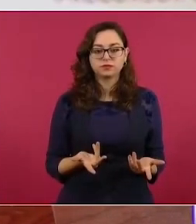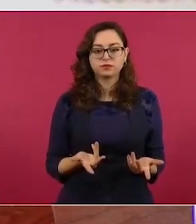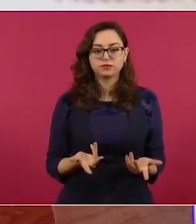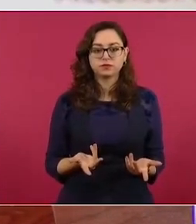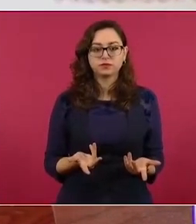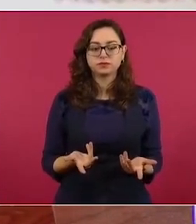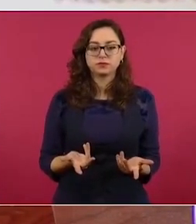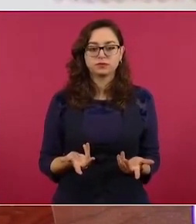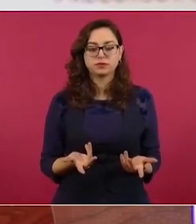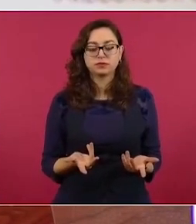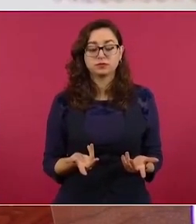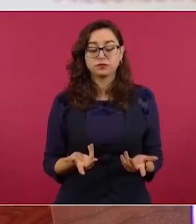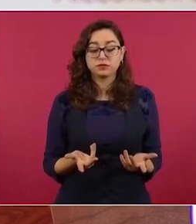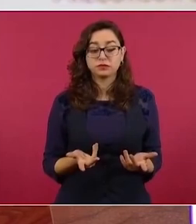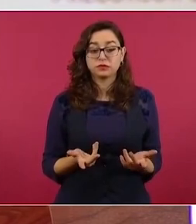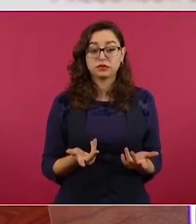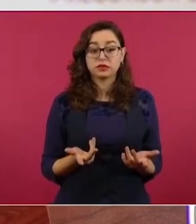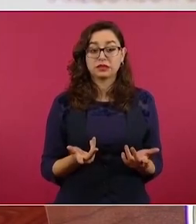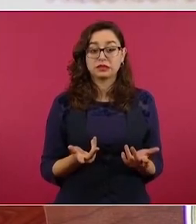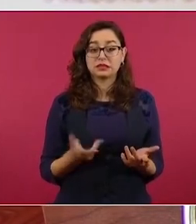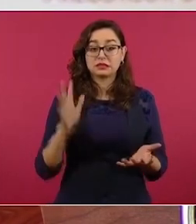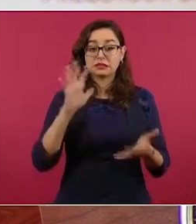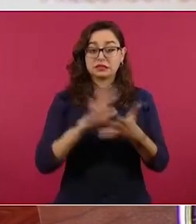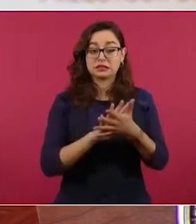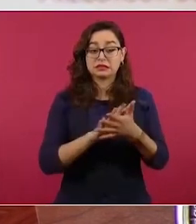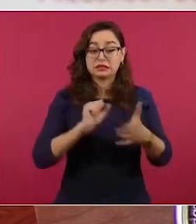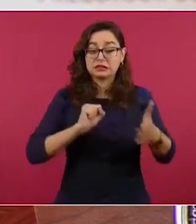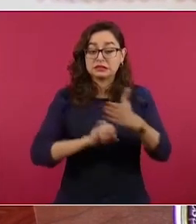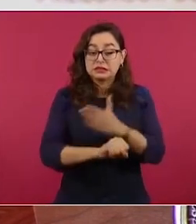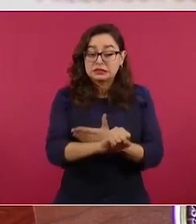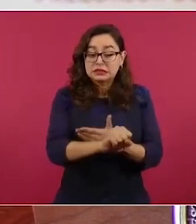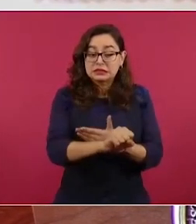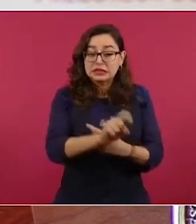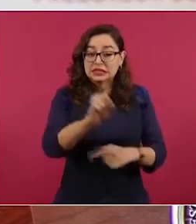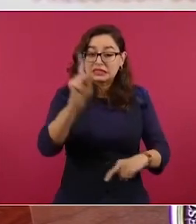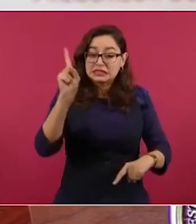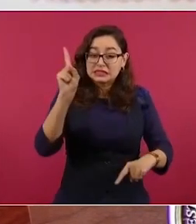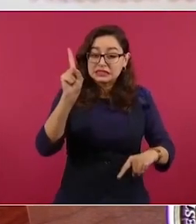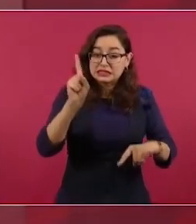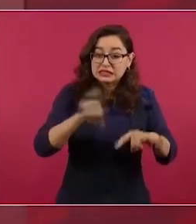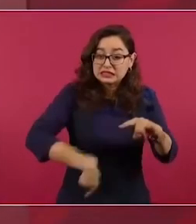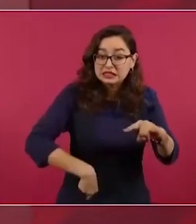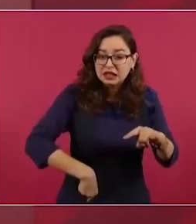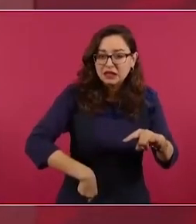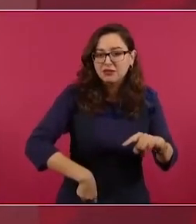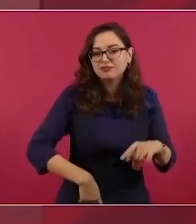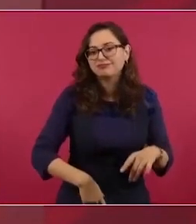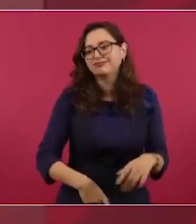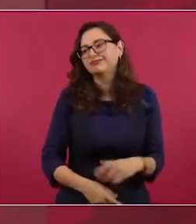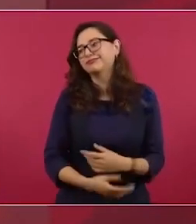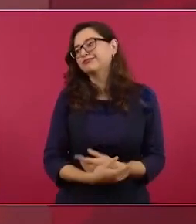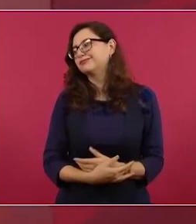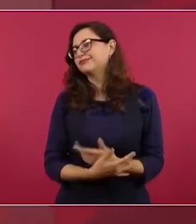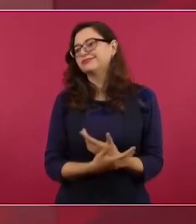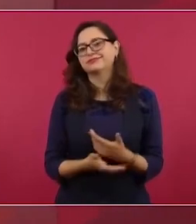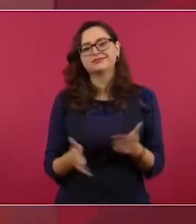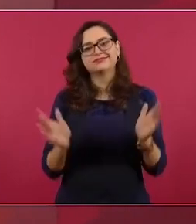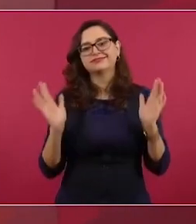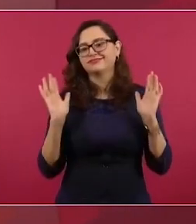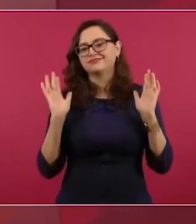se abre la puerta a los que tienen